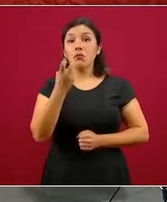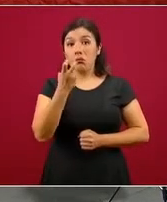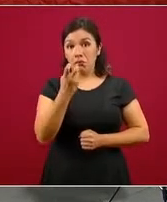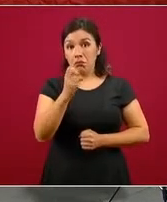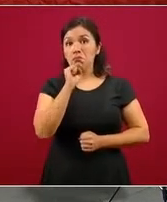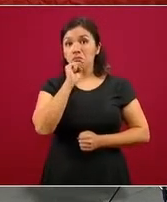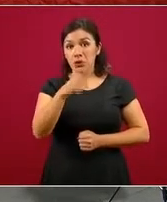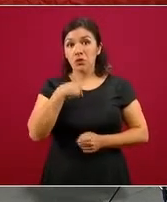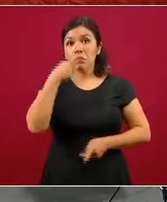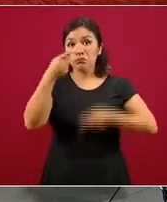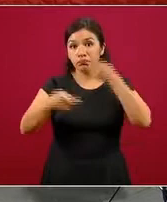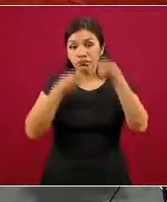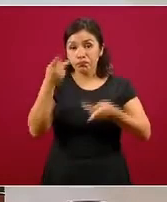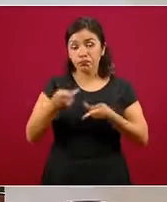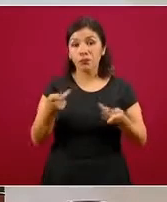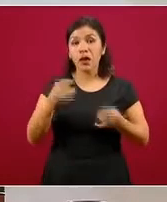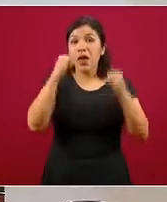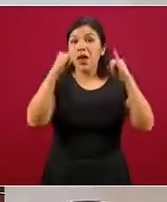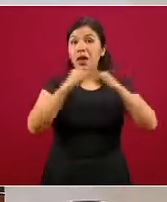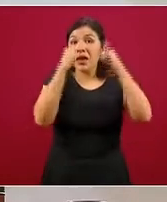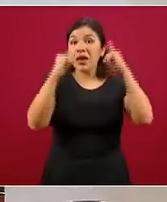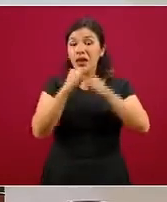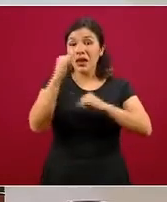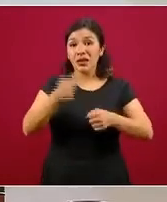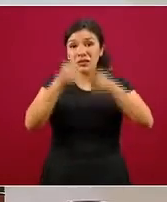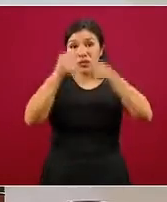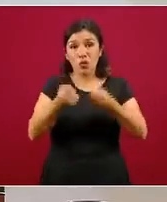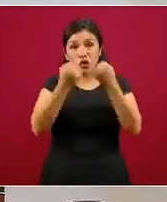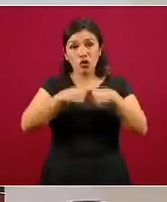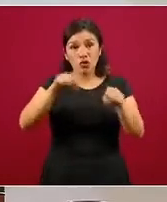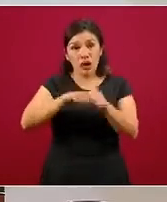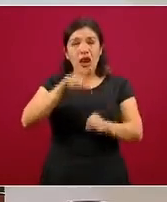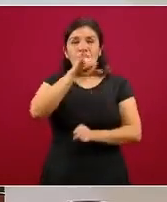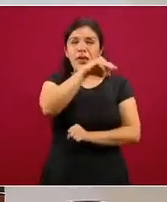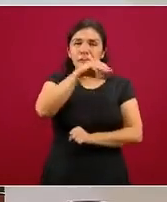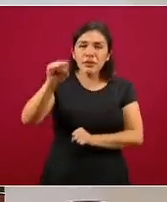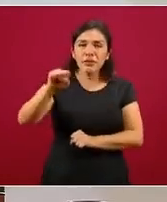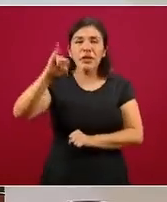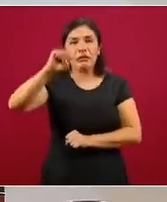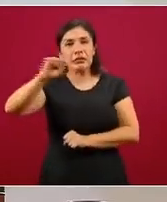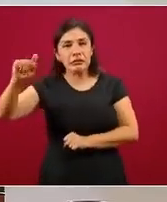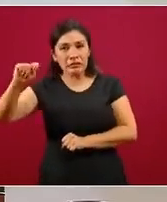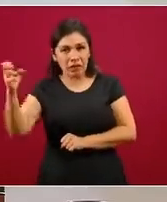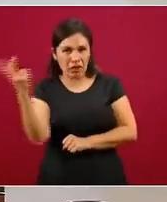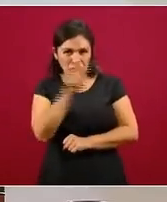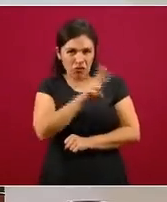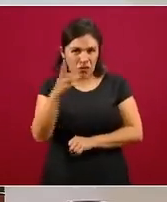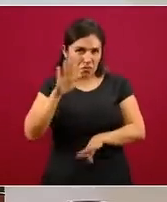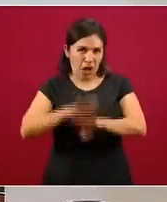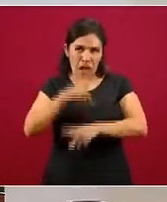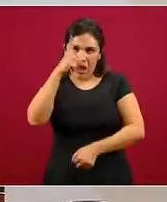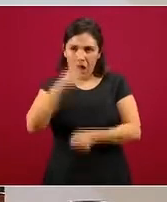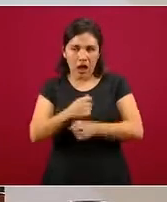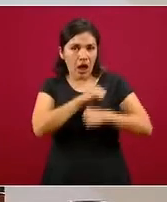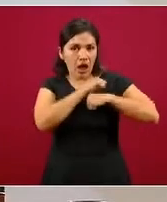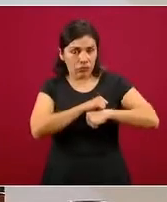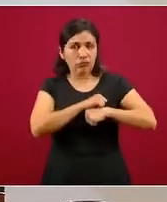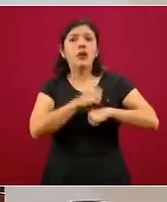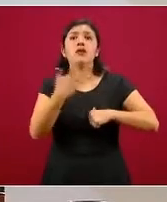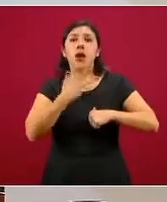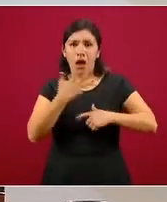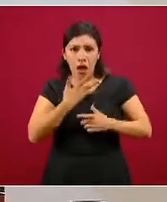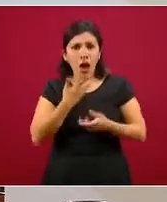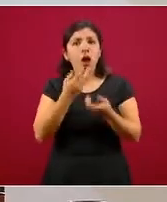Las instituciones de seguridad social, estas dos que son las mayores, el ISSSTE y el IMSS,